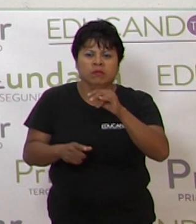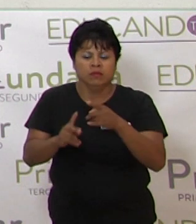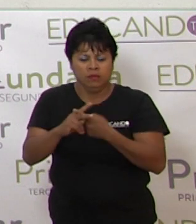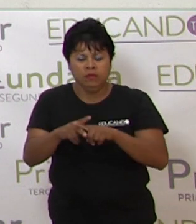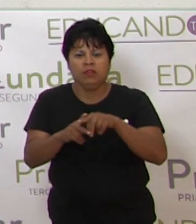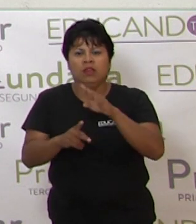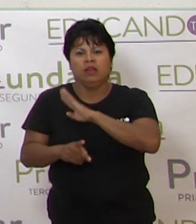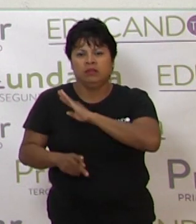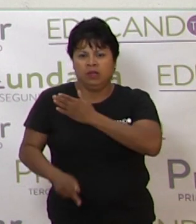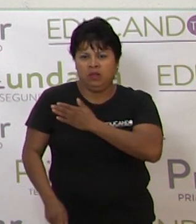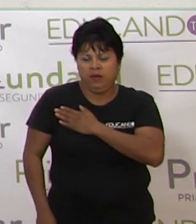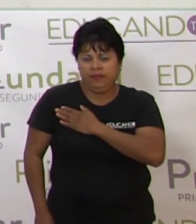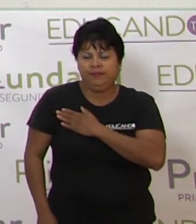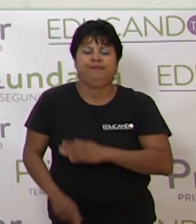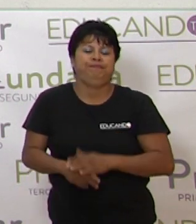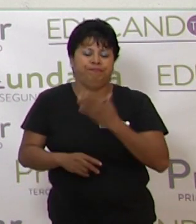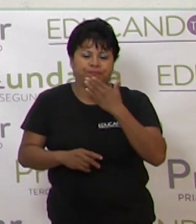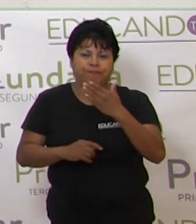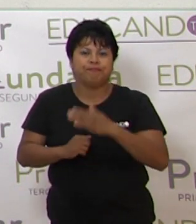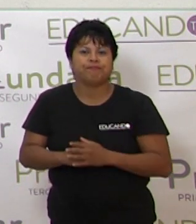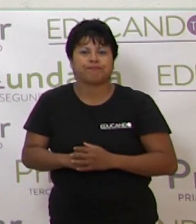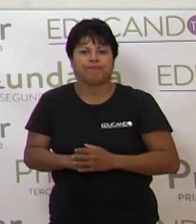español. Muy bien.